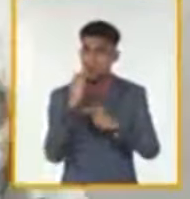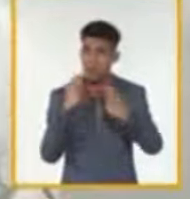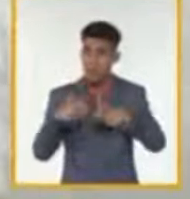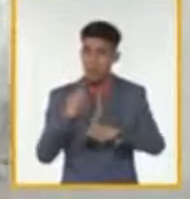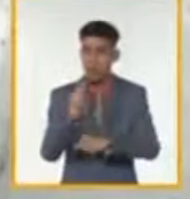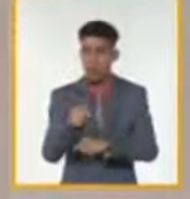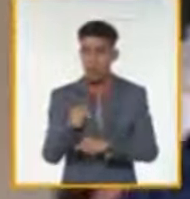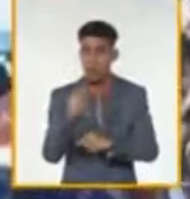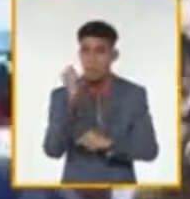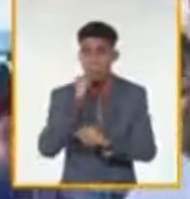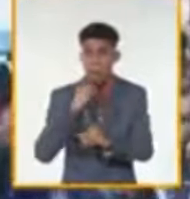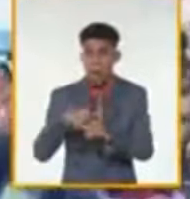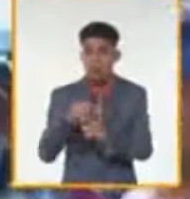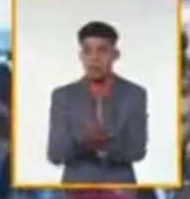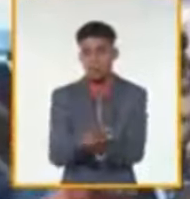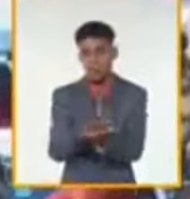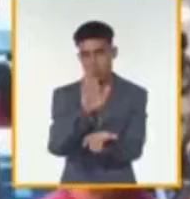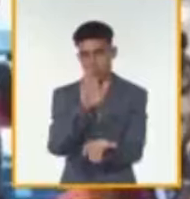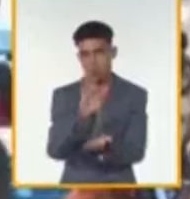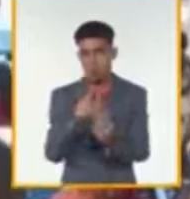compromiso para